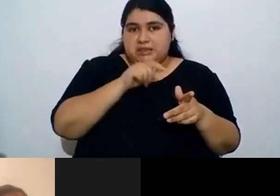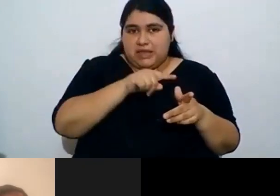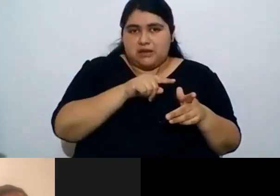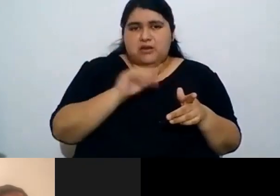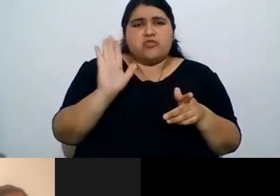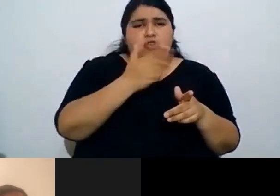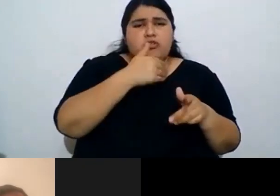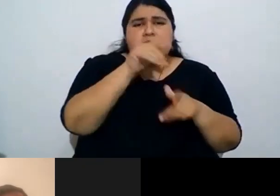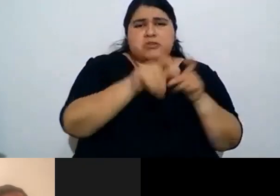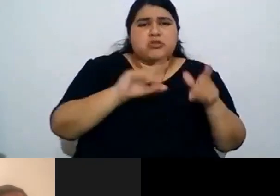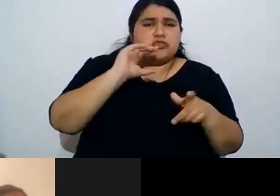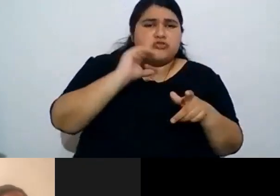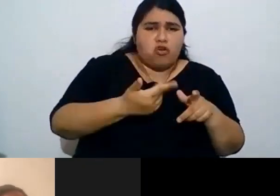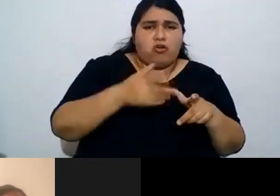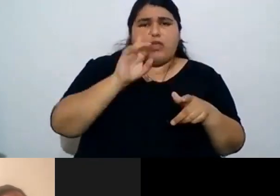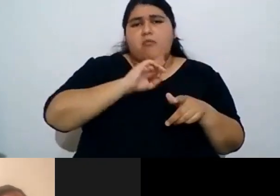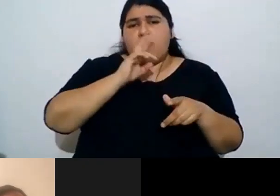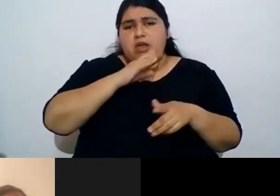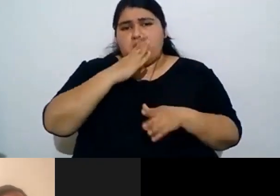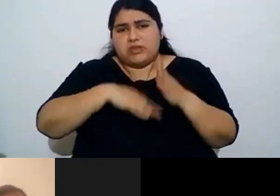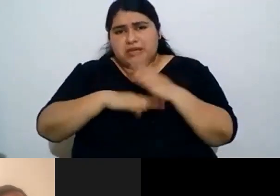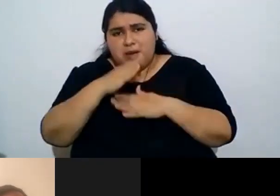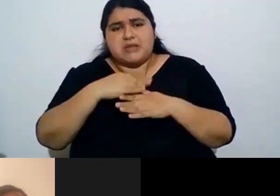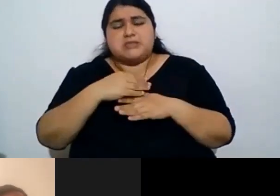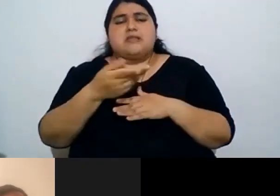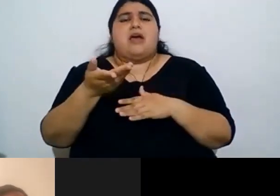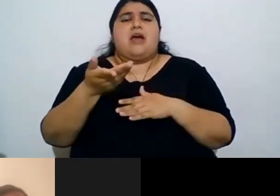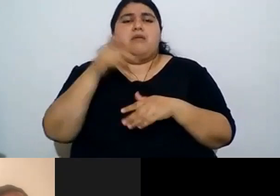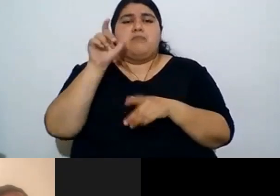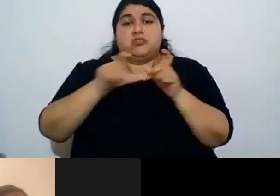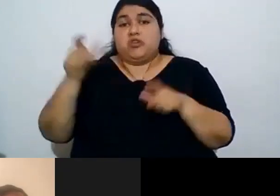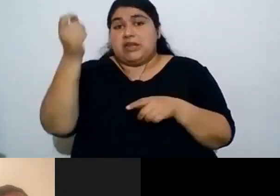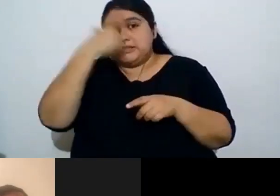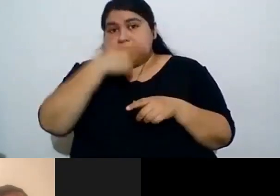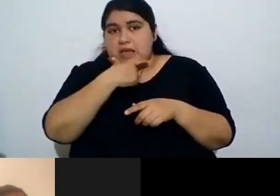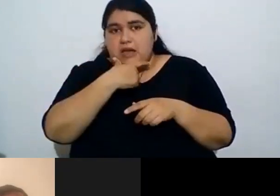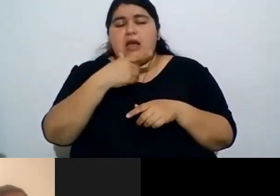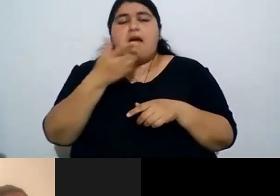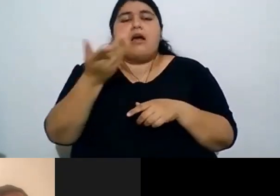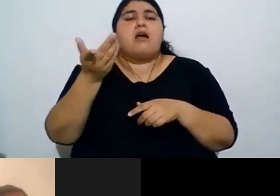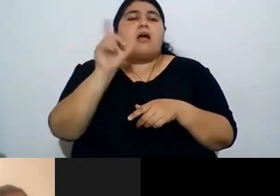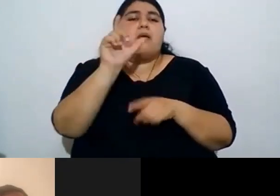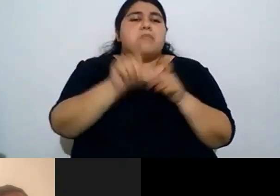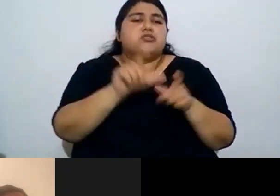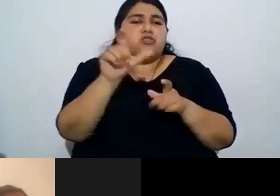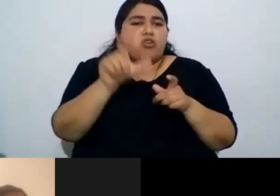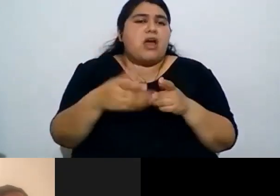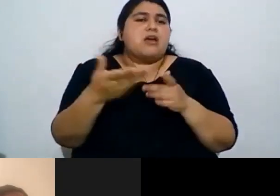sordas, mujeres con discapacidad, personas ciegas, personas